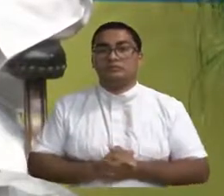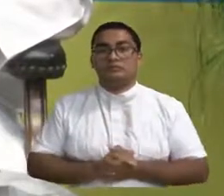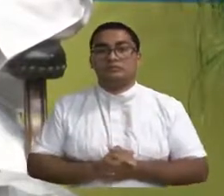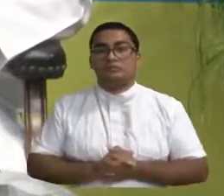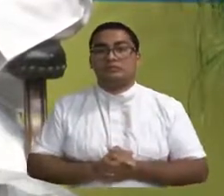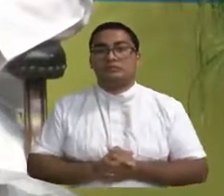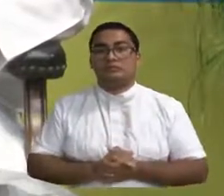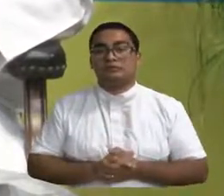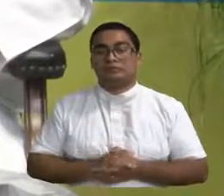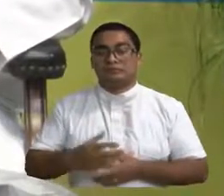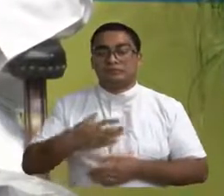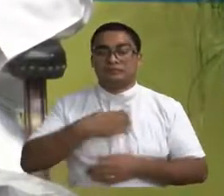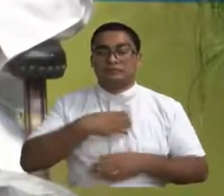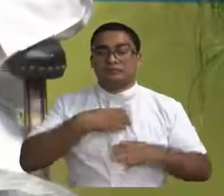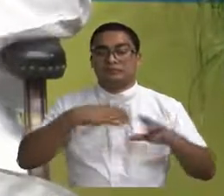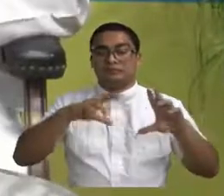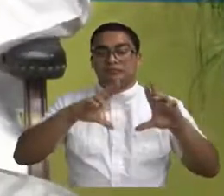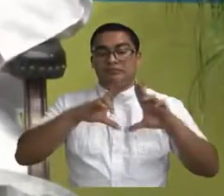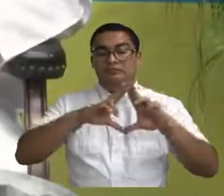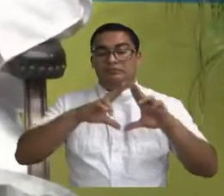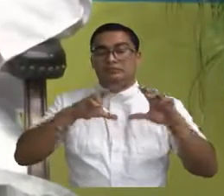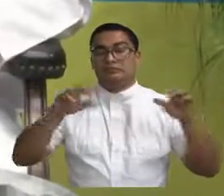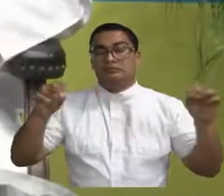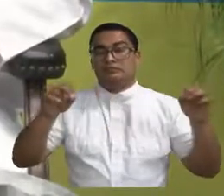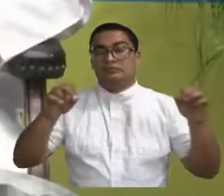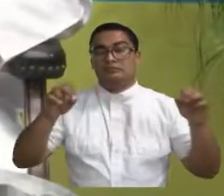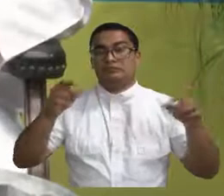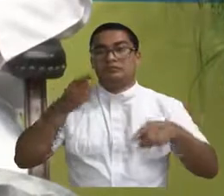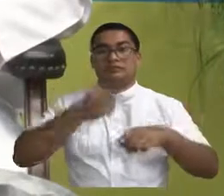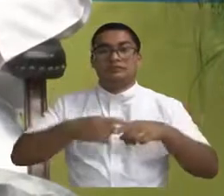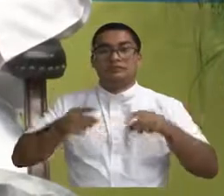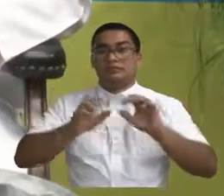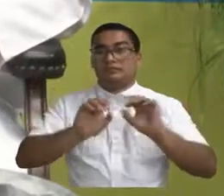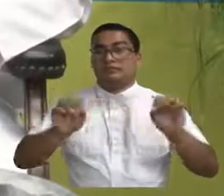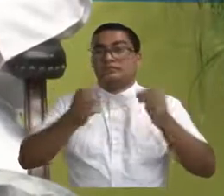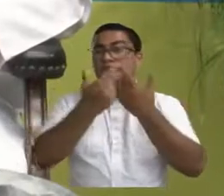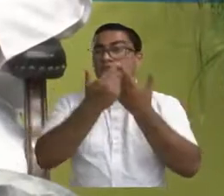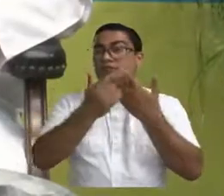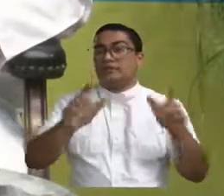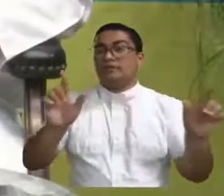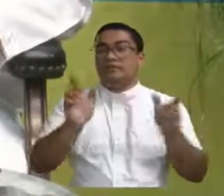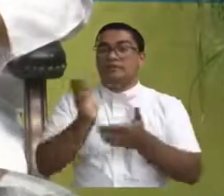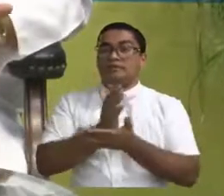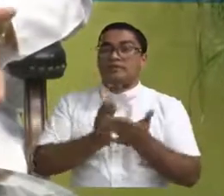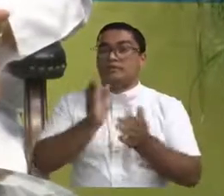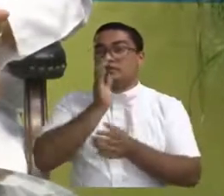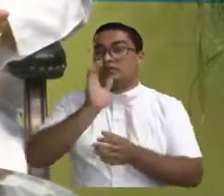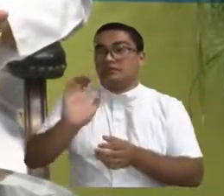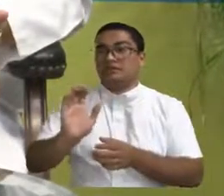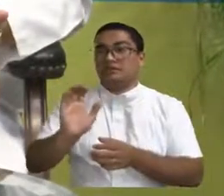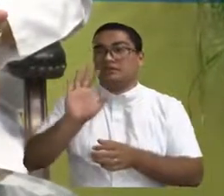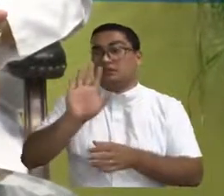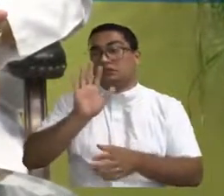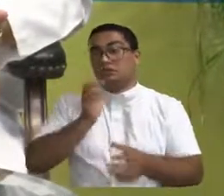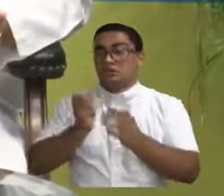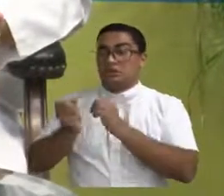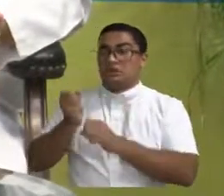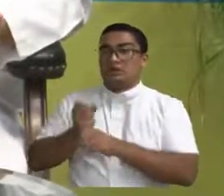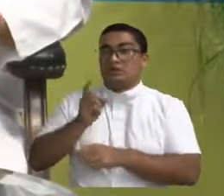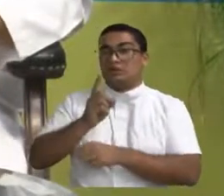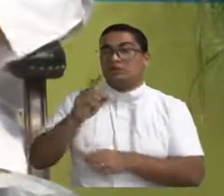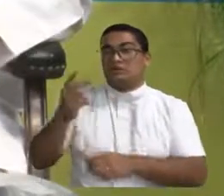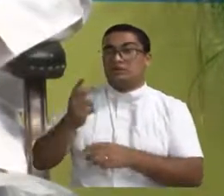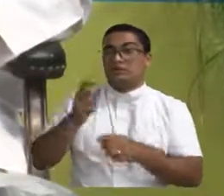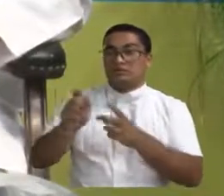Y en nuestro país, a pesar de que todo es gratis, tenemos niños, por ejemplo, de 5 años que no tuvieron la vacuna a los 18 meses, y eso es